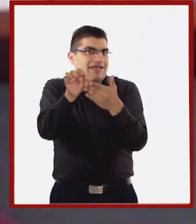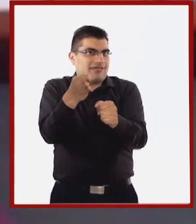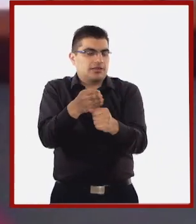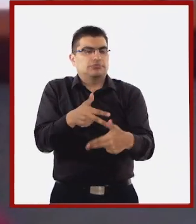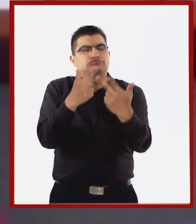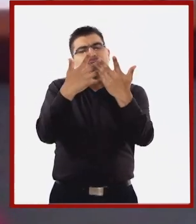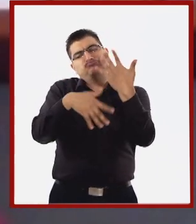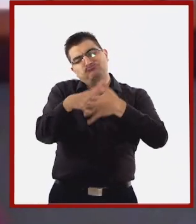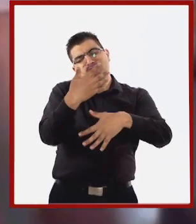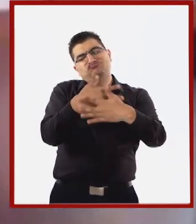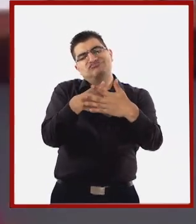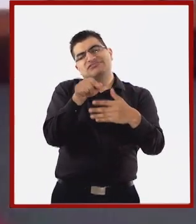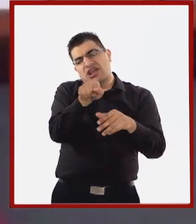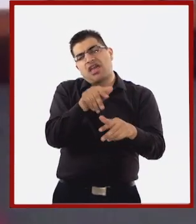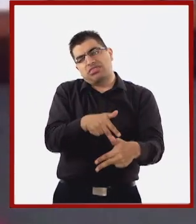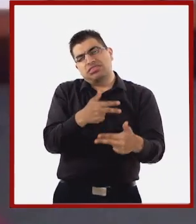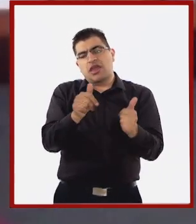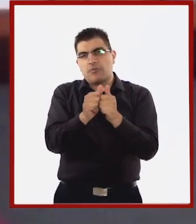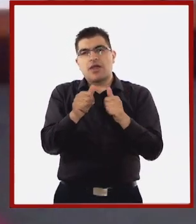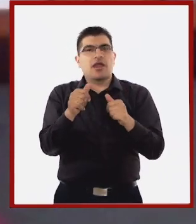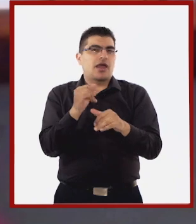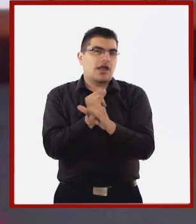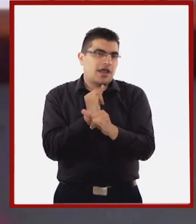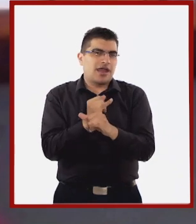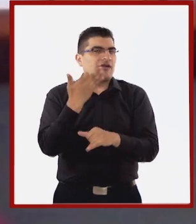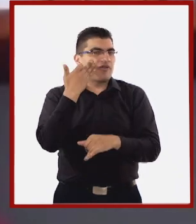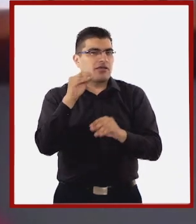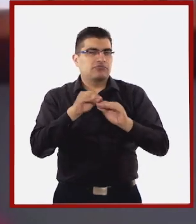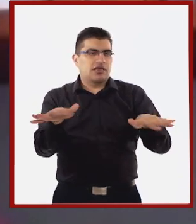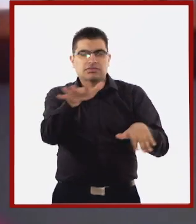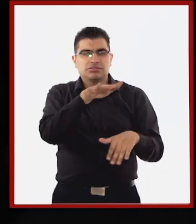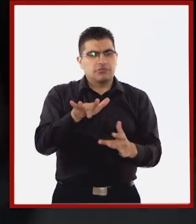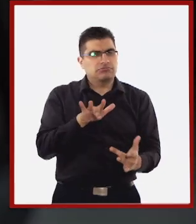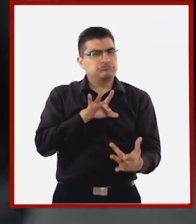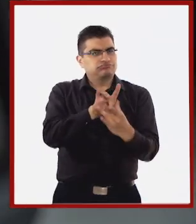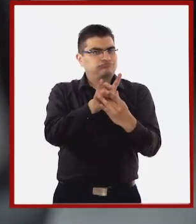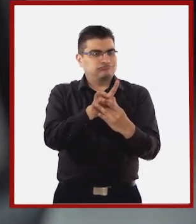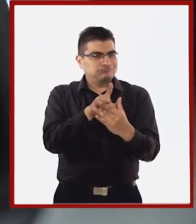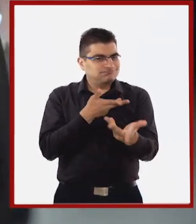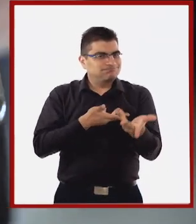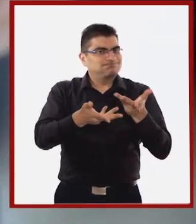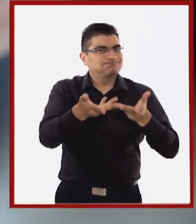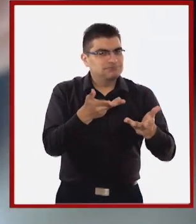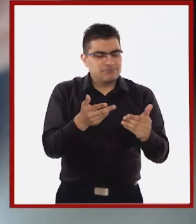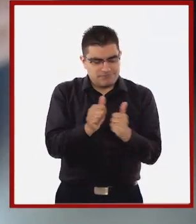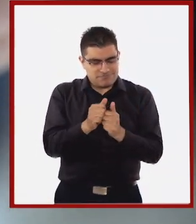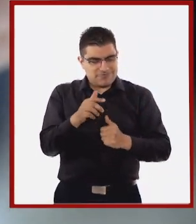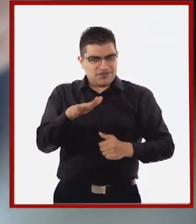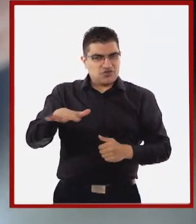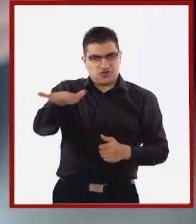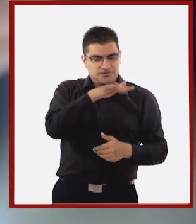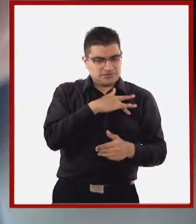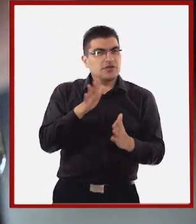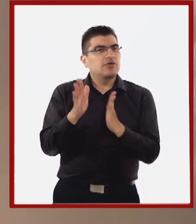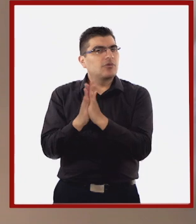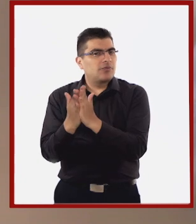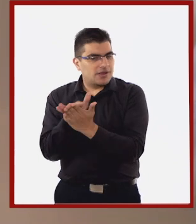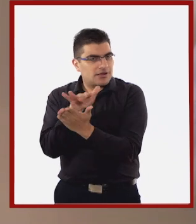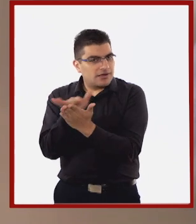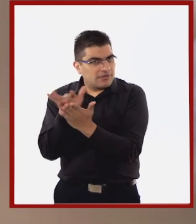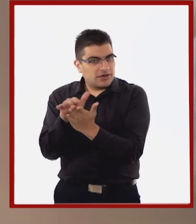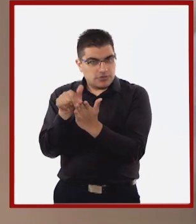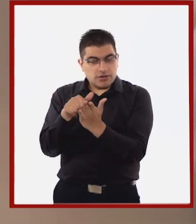O mediante las consabidas redes sociales. ¿Por qué no podemos hacer eso también con un libro, ¿no? No solamente con el